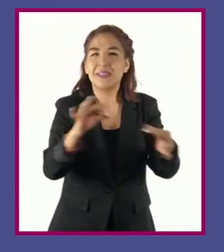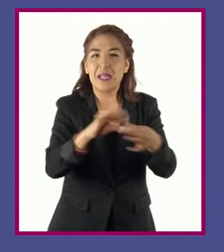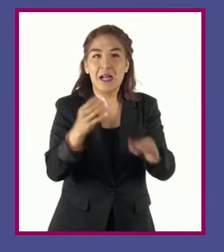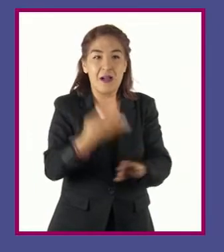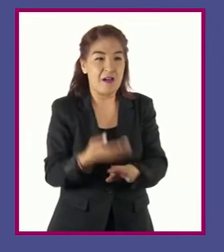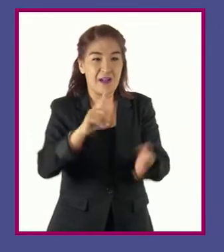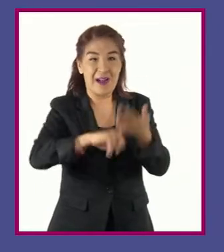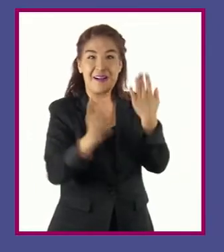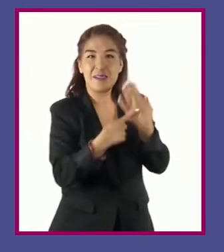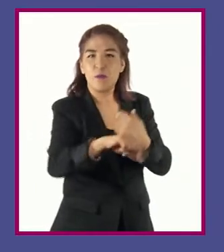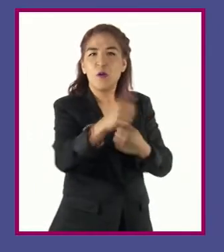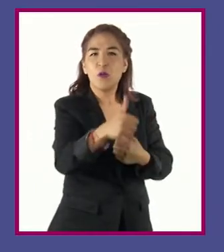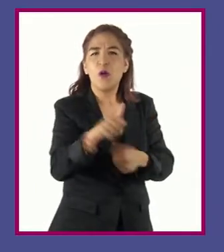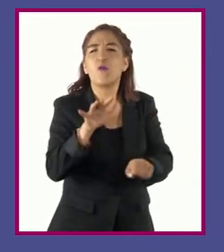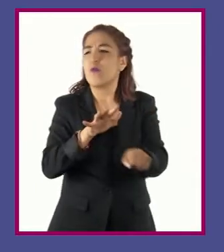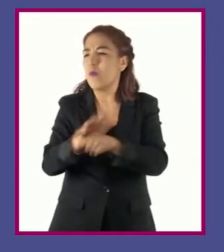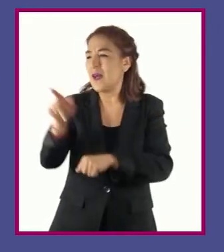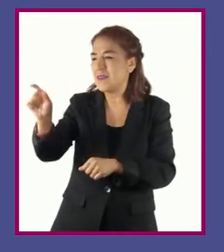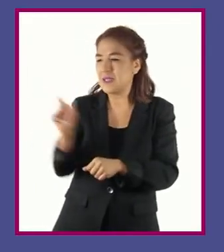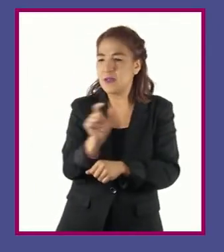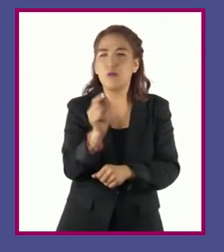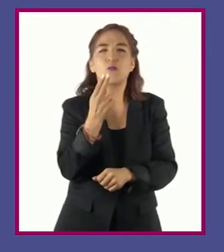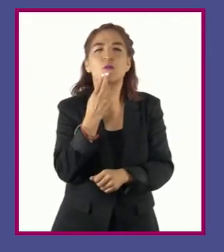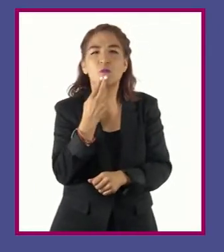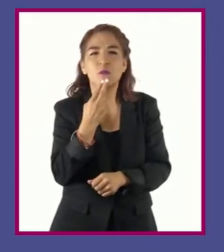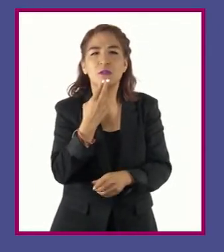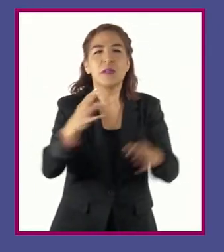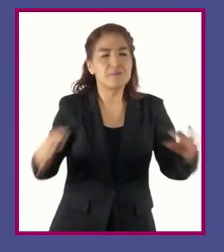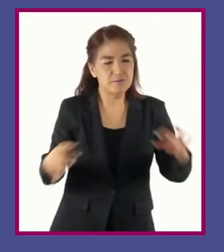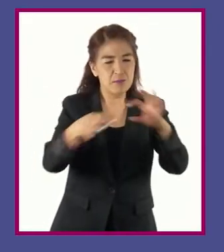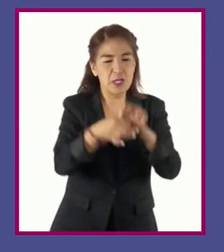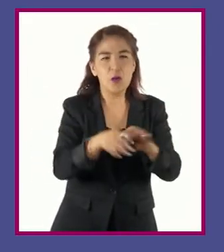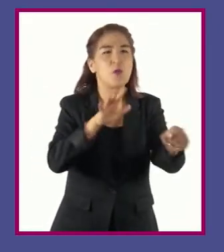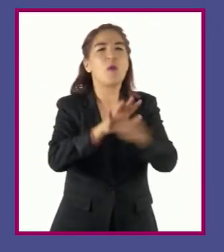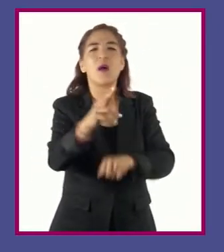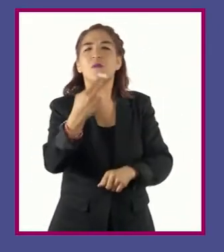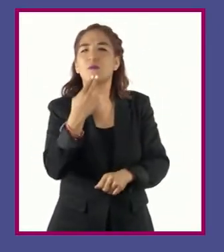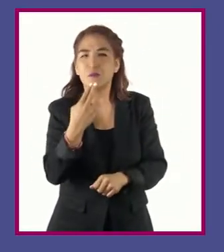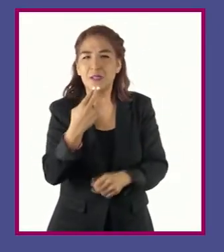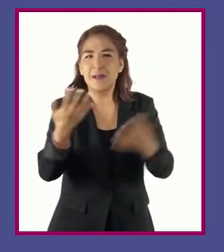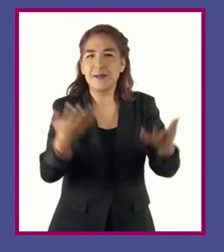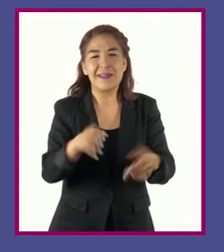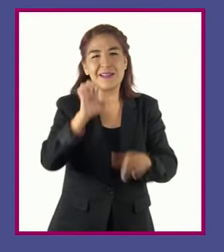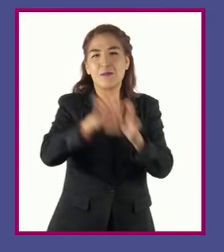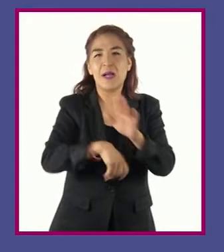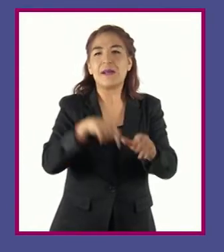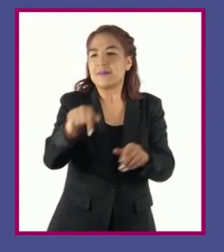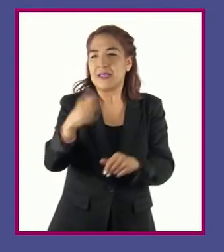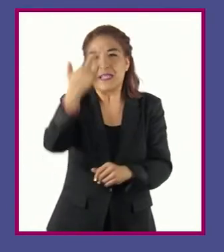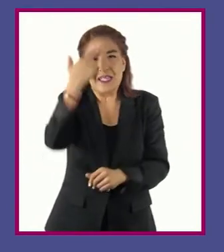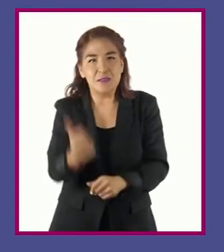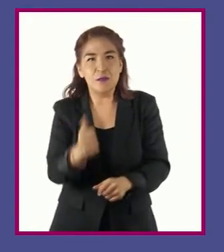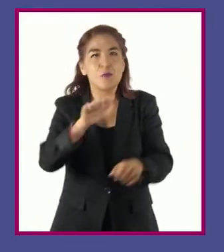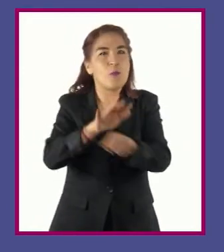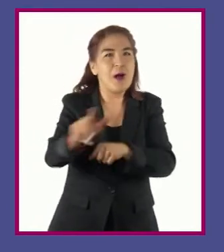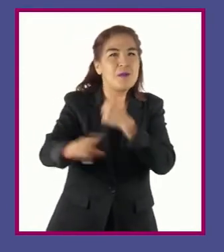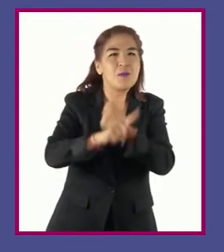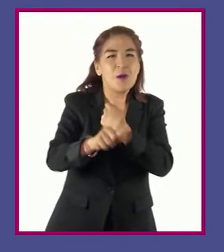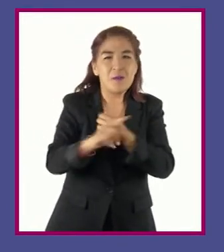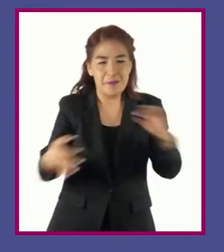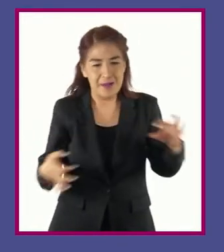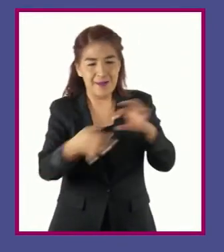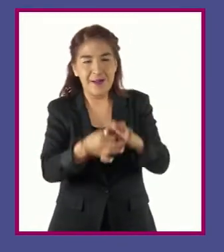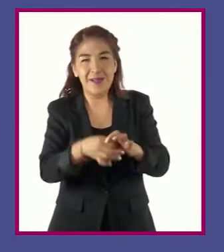anterior, ¿cuál puedo usar? Si la quiero hilar, ¿cuál puedo usar? Si le quiero dar una causa-efecto, ¿cuál puedo